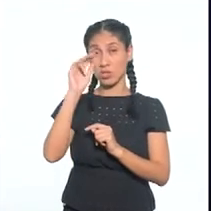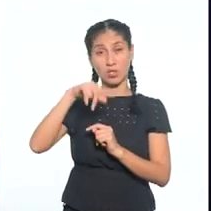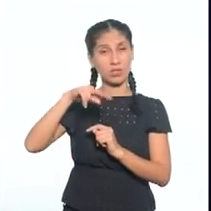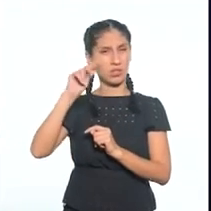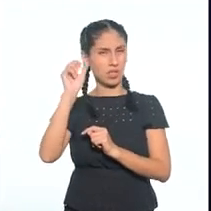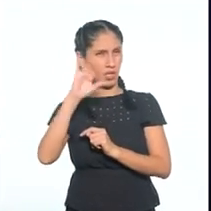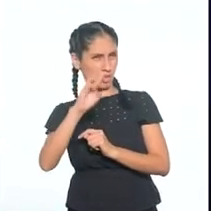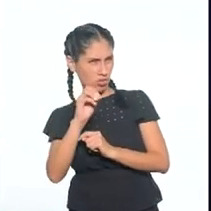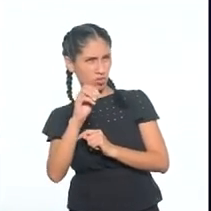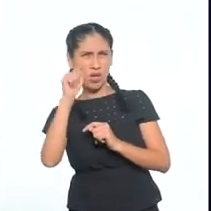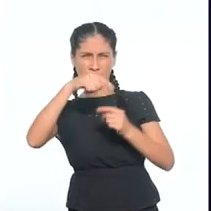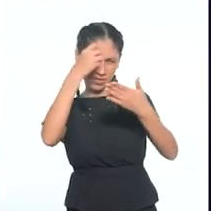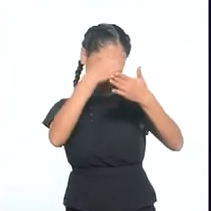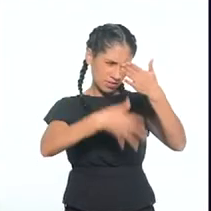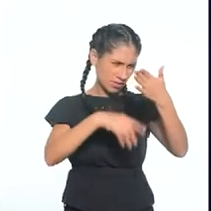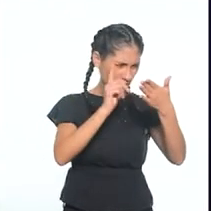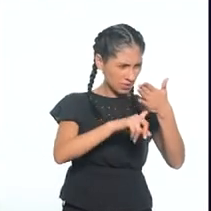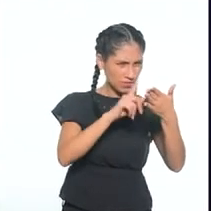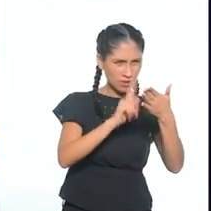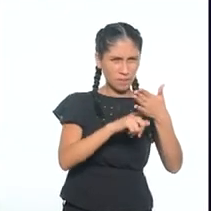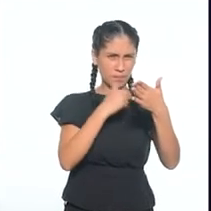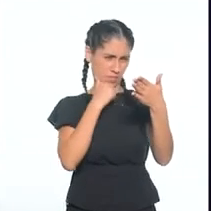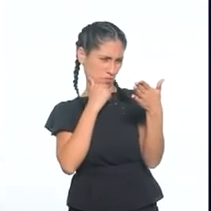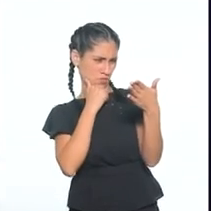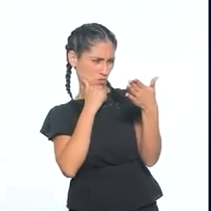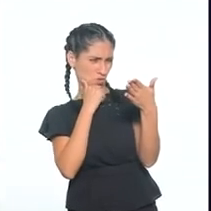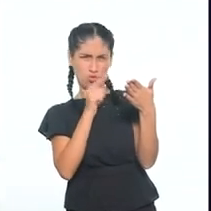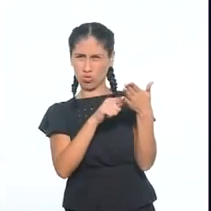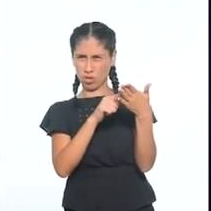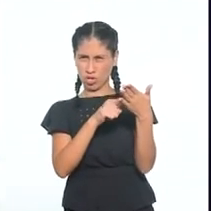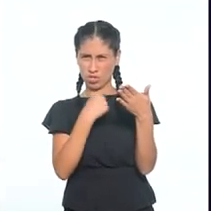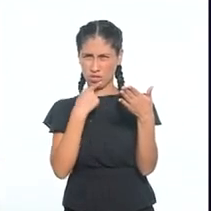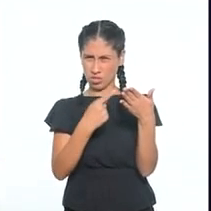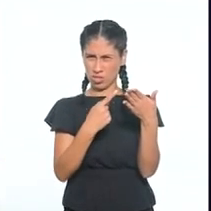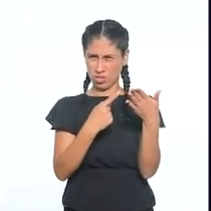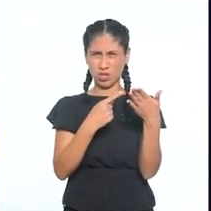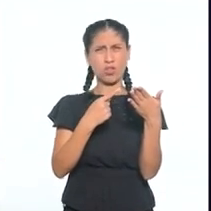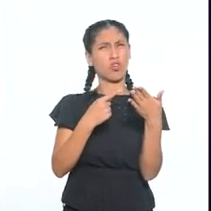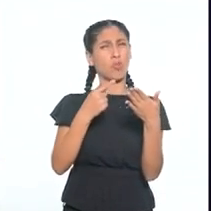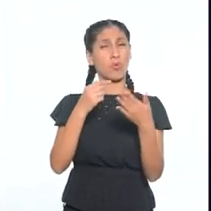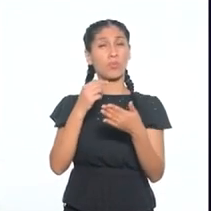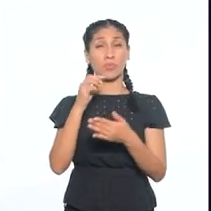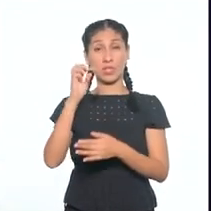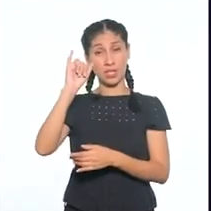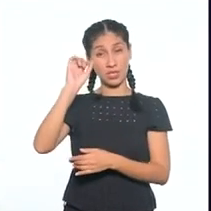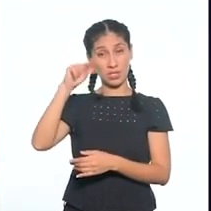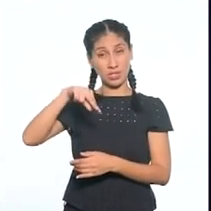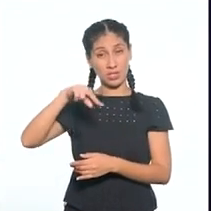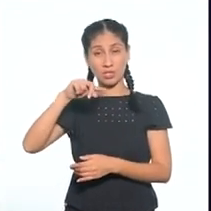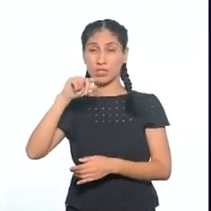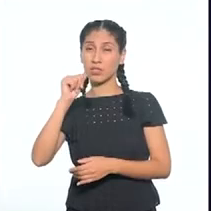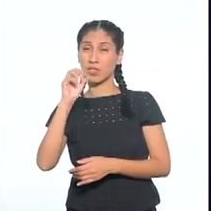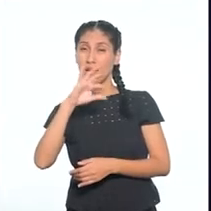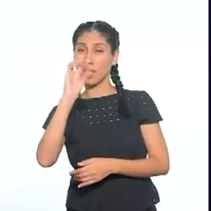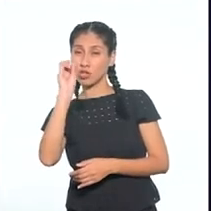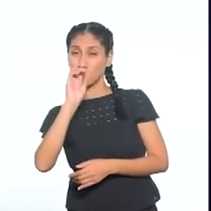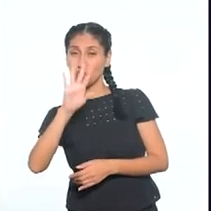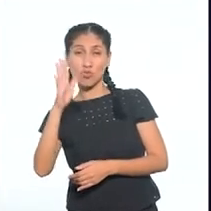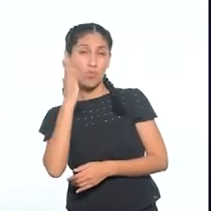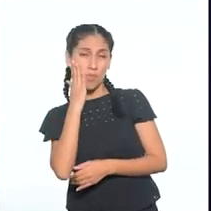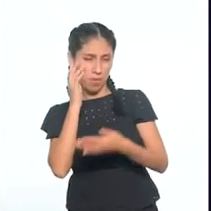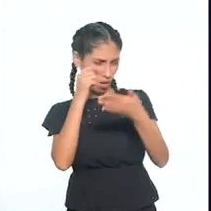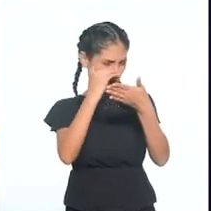si bien en este fragmento no ha aparecido como un personaje la madre de ignacio sí que ha